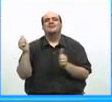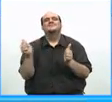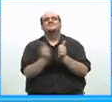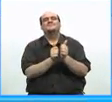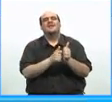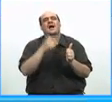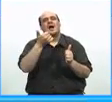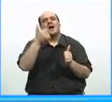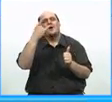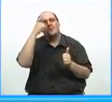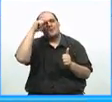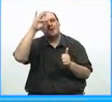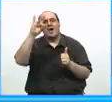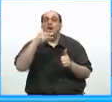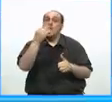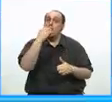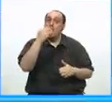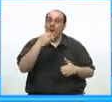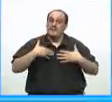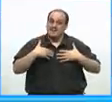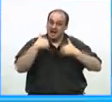Luciano Muchísimas gracias